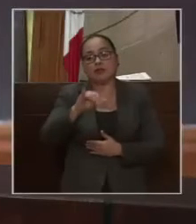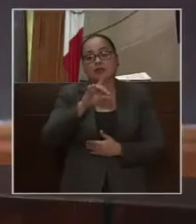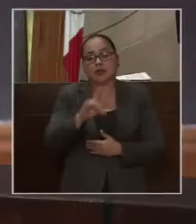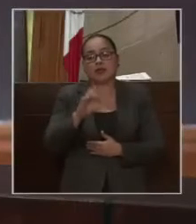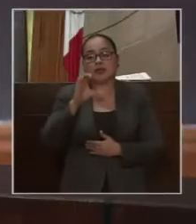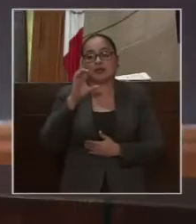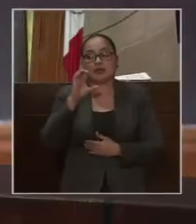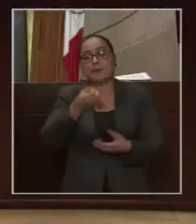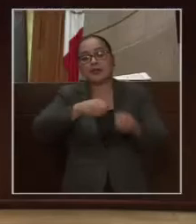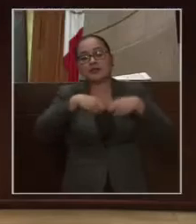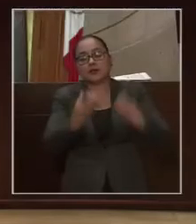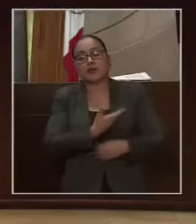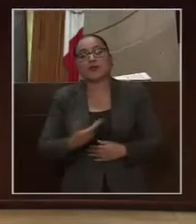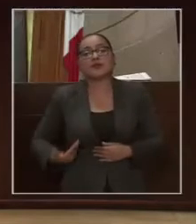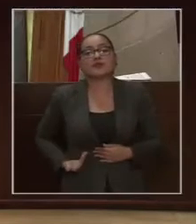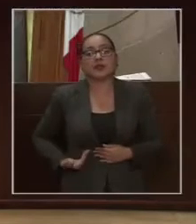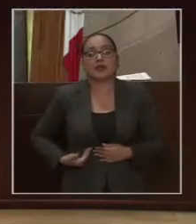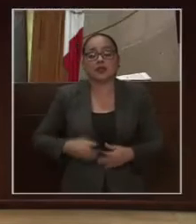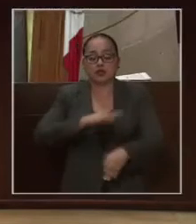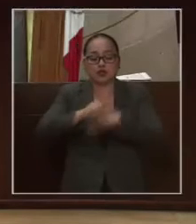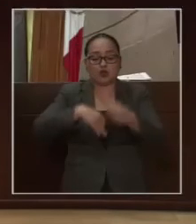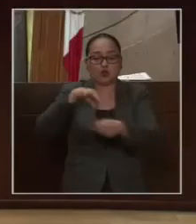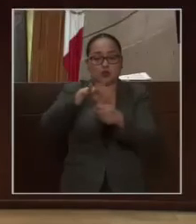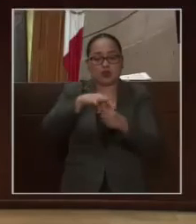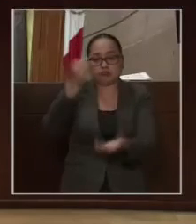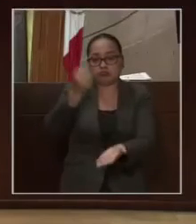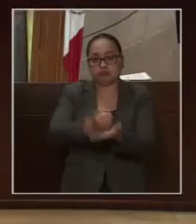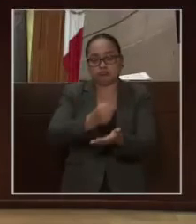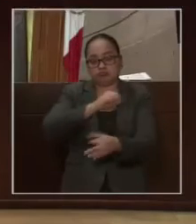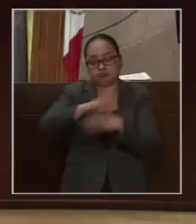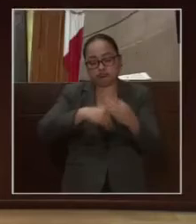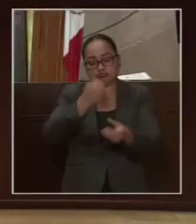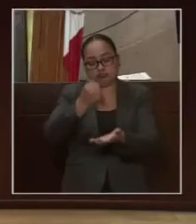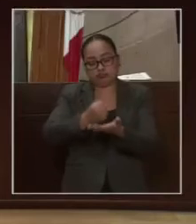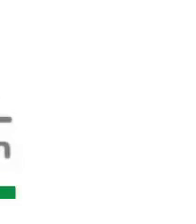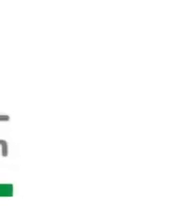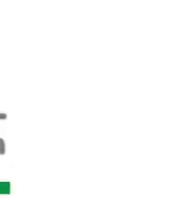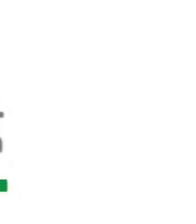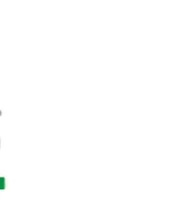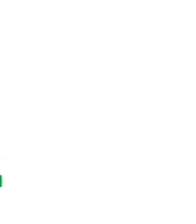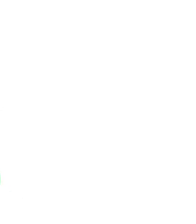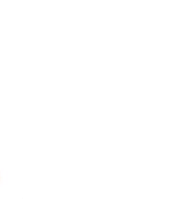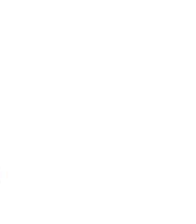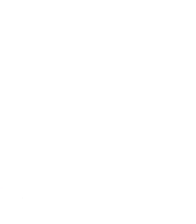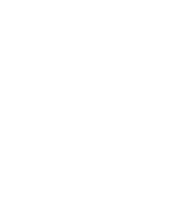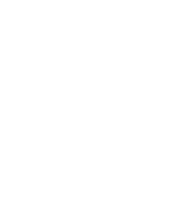los partidos están obligados a garantizar el derecho de acceso a la justicia de la militancia